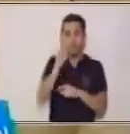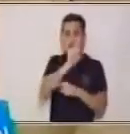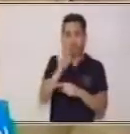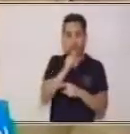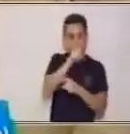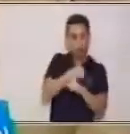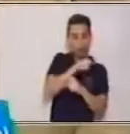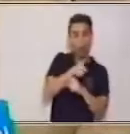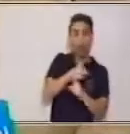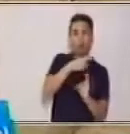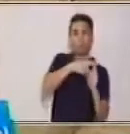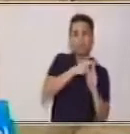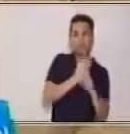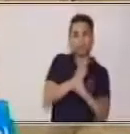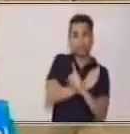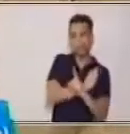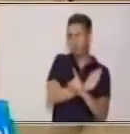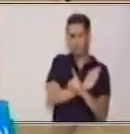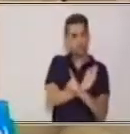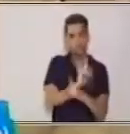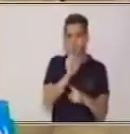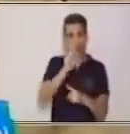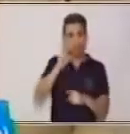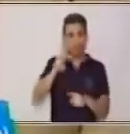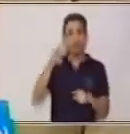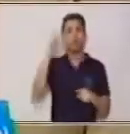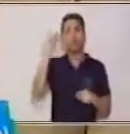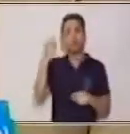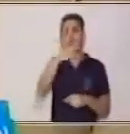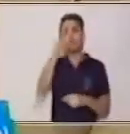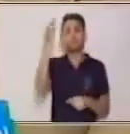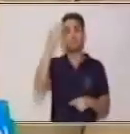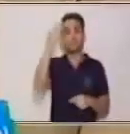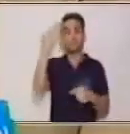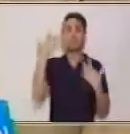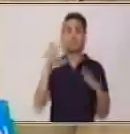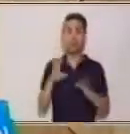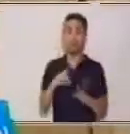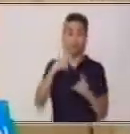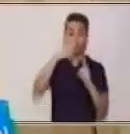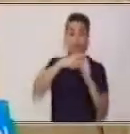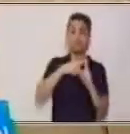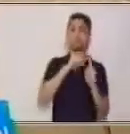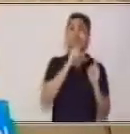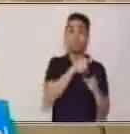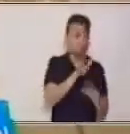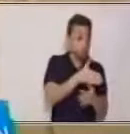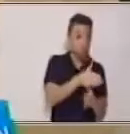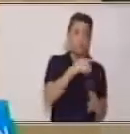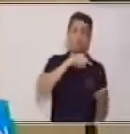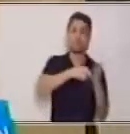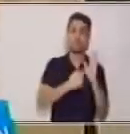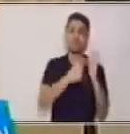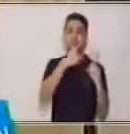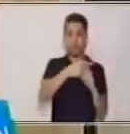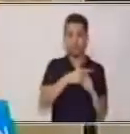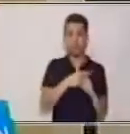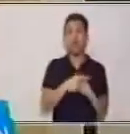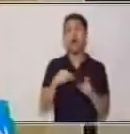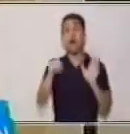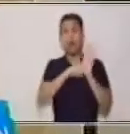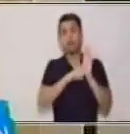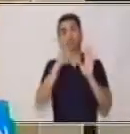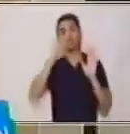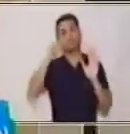que vamos a encontrar ahí va a ser siempre positivo. Cuando sea negativo, pues sí hay que indicarlo directamente. Vamos con